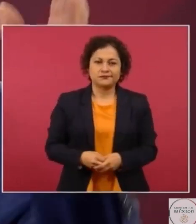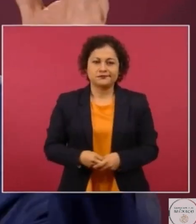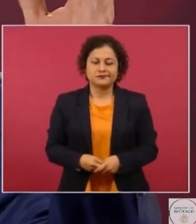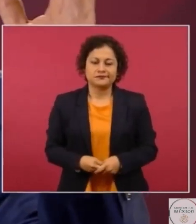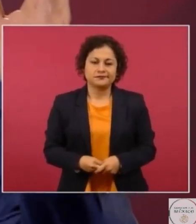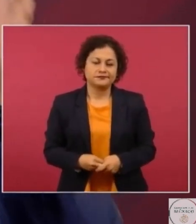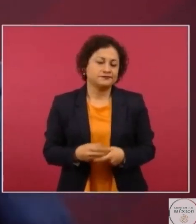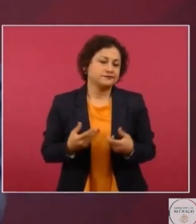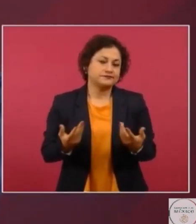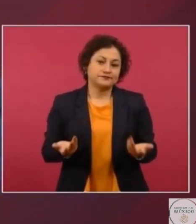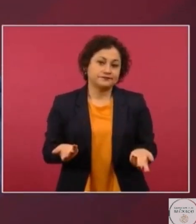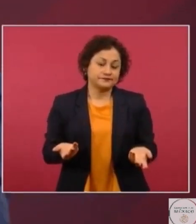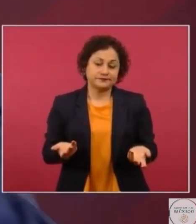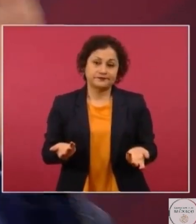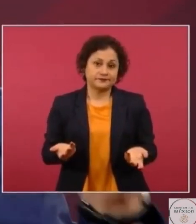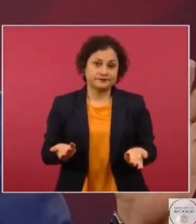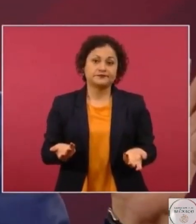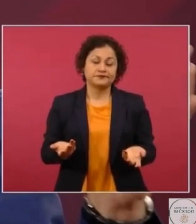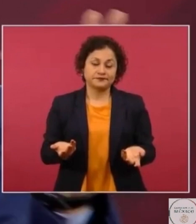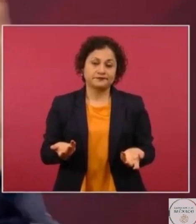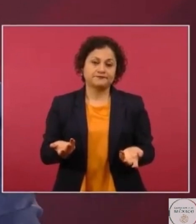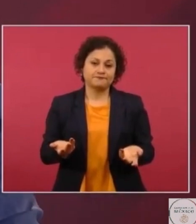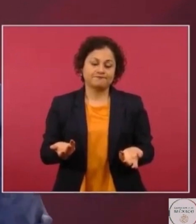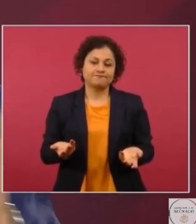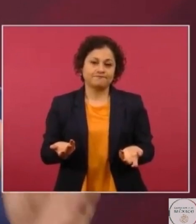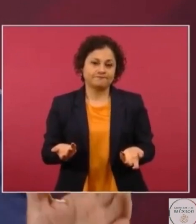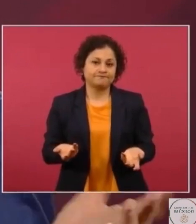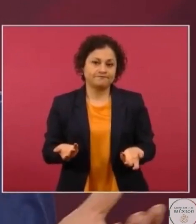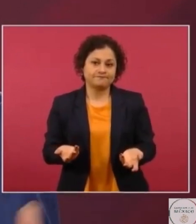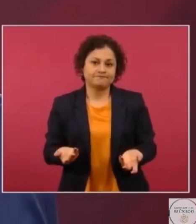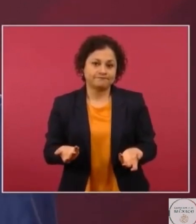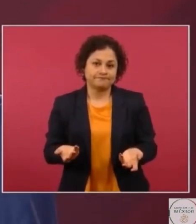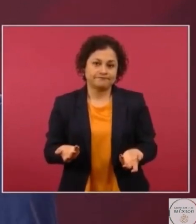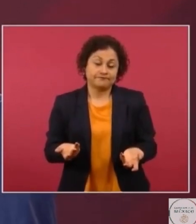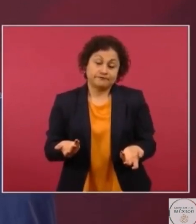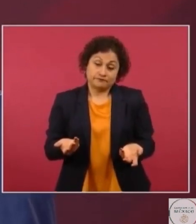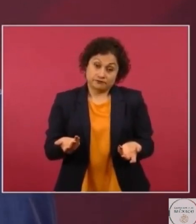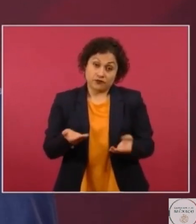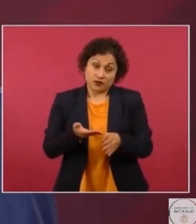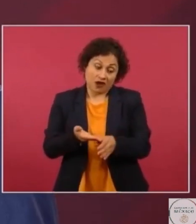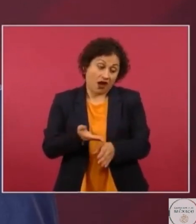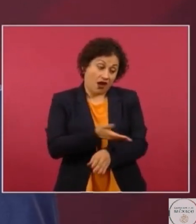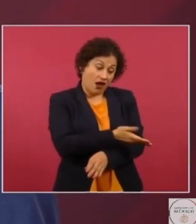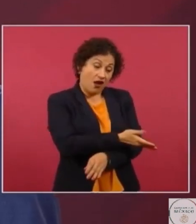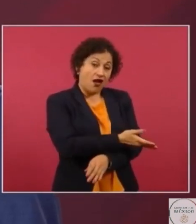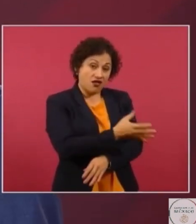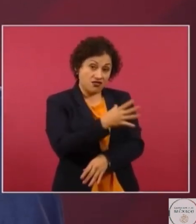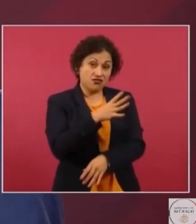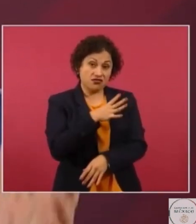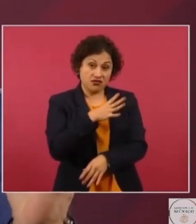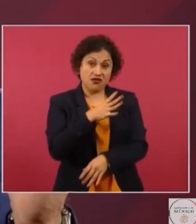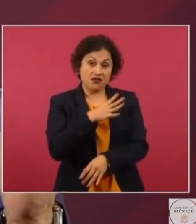Y para tener los antecedentes,